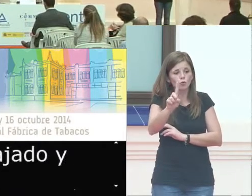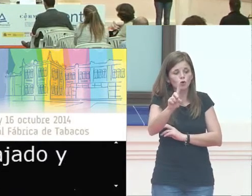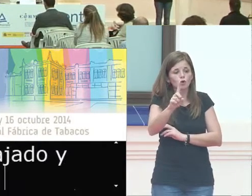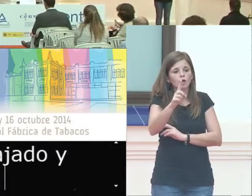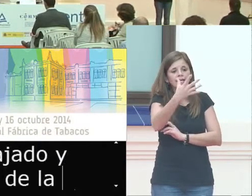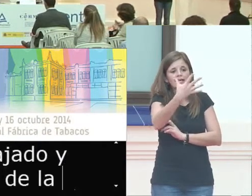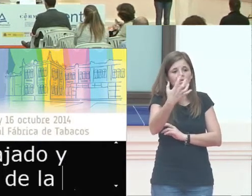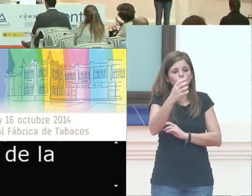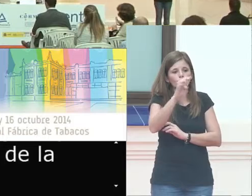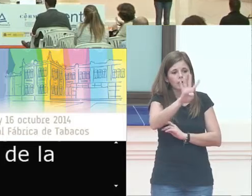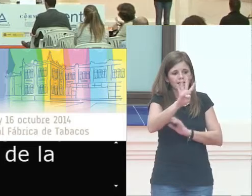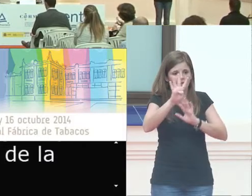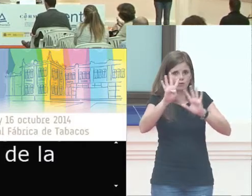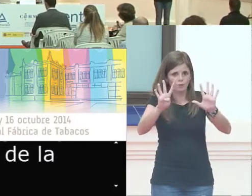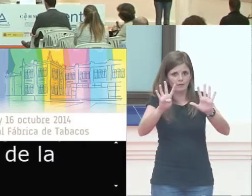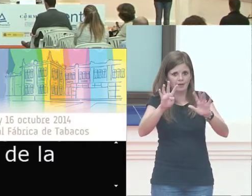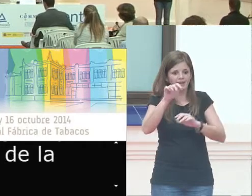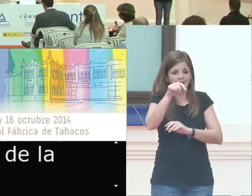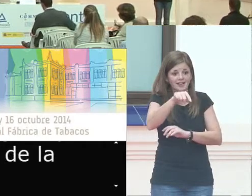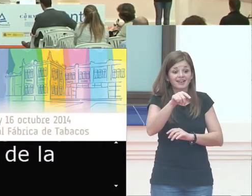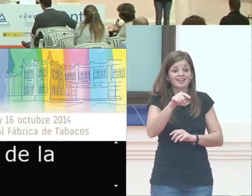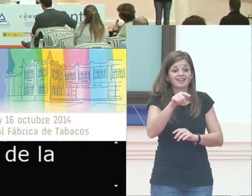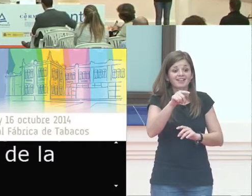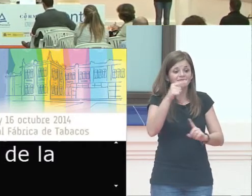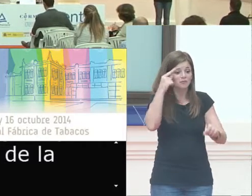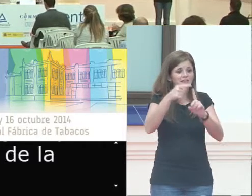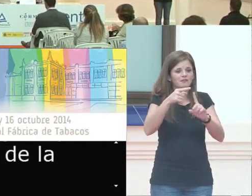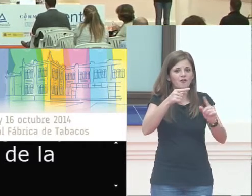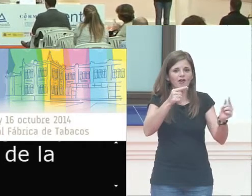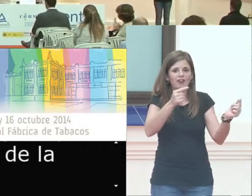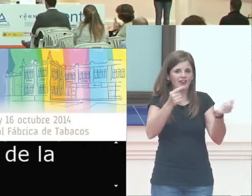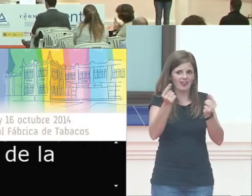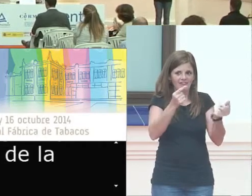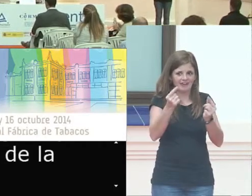301-549, que hoy será uno de los puntos de debate en esta jornada.